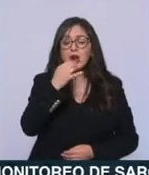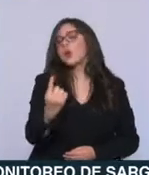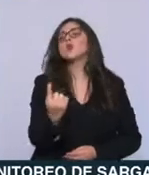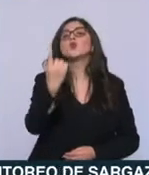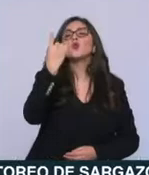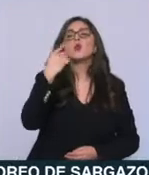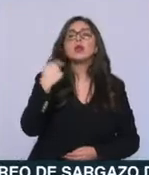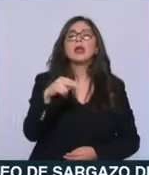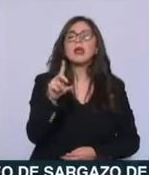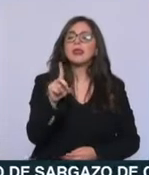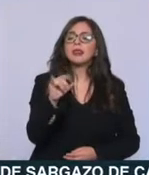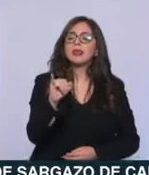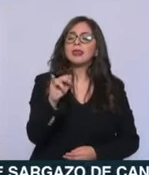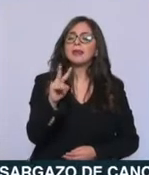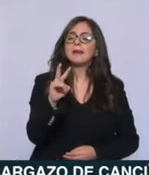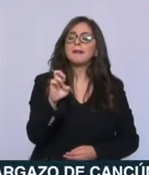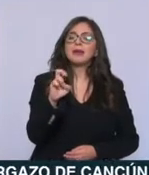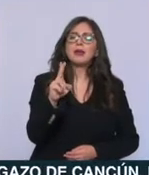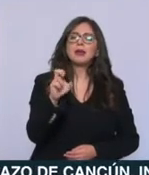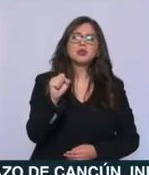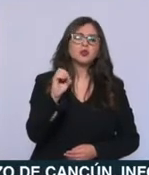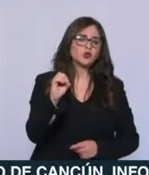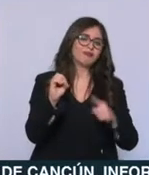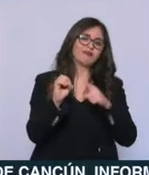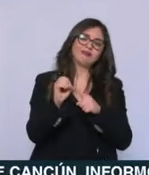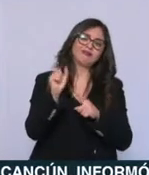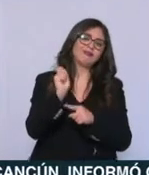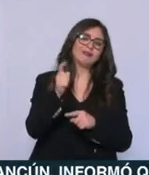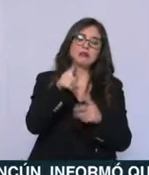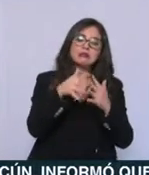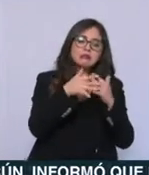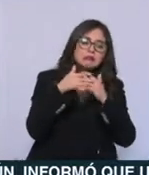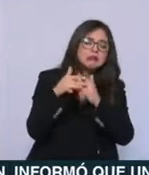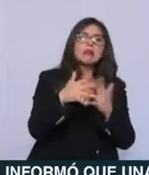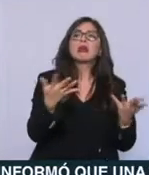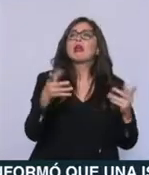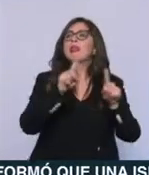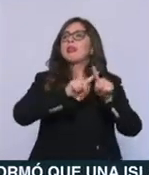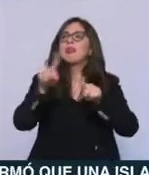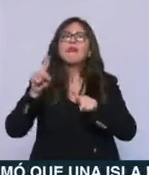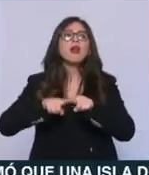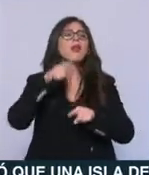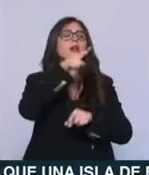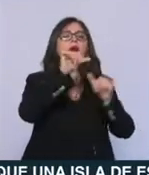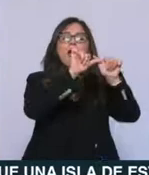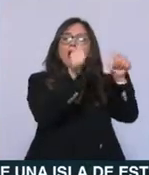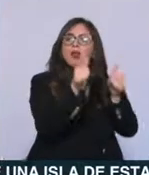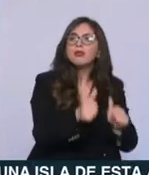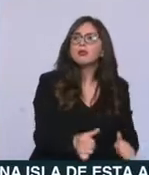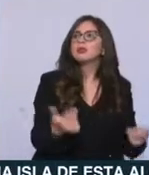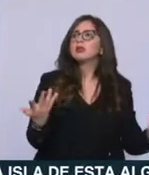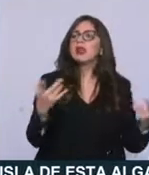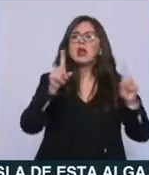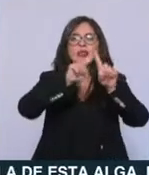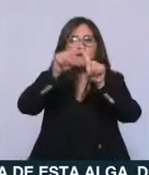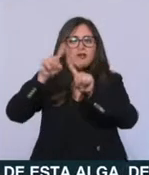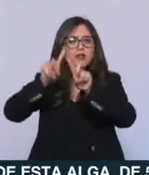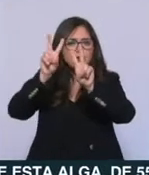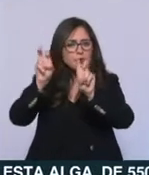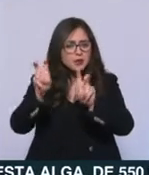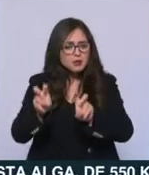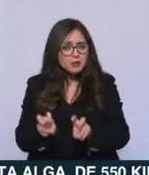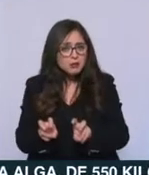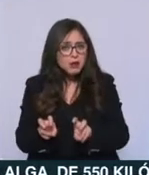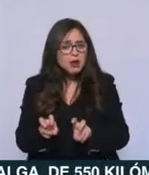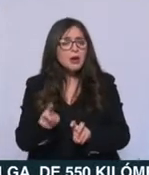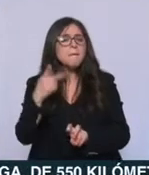llama Diverso, tiene efectivamente que ver con la diversidad, es diversidad artística, diversidad en varios ámbitos, pero efectivamente